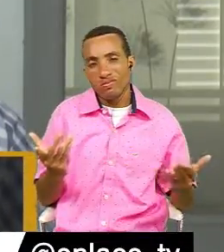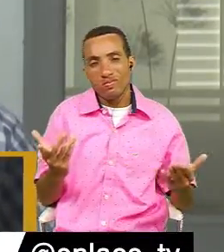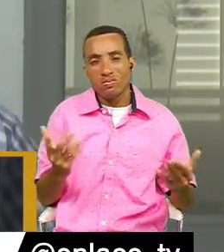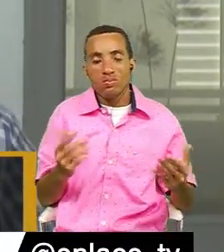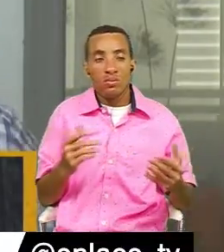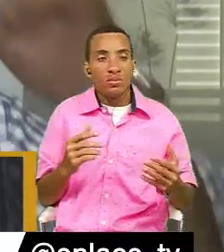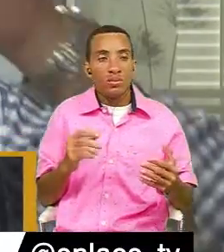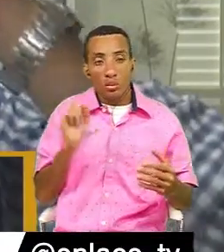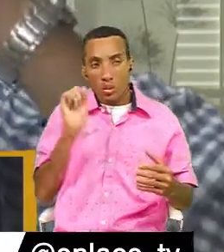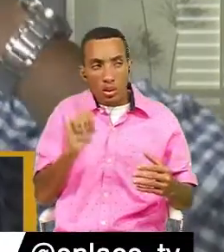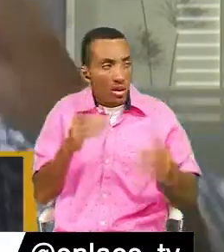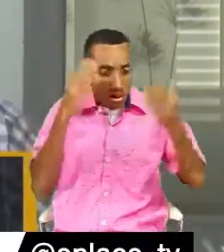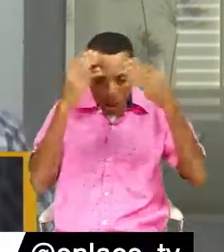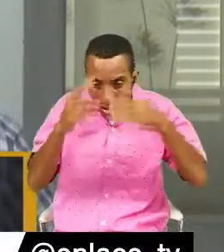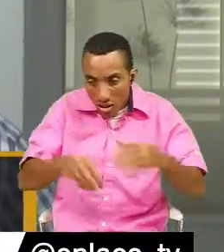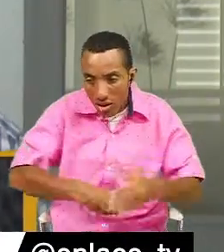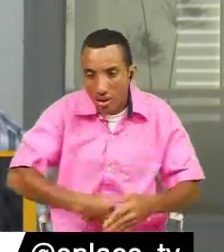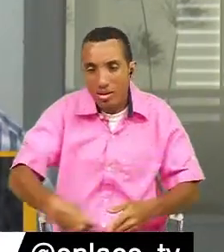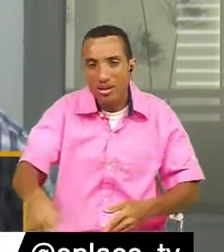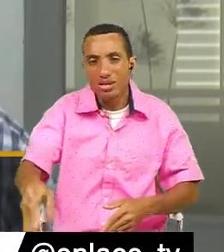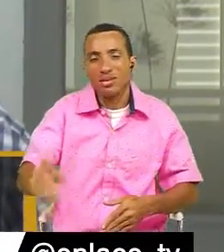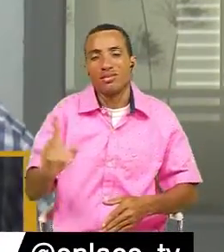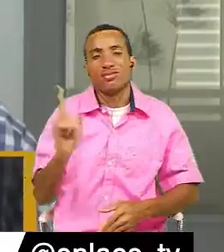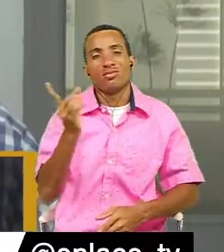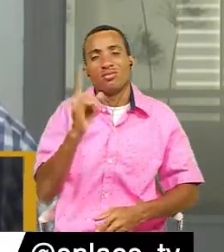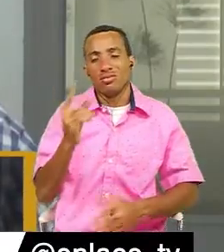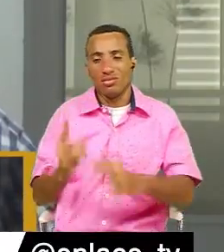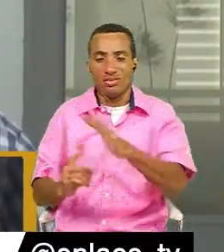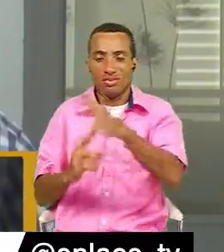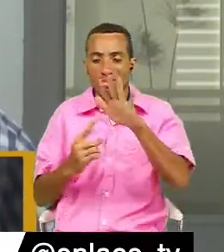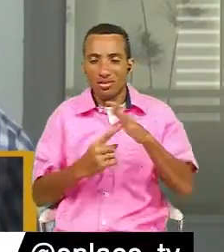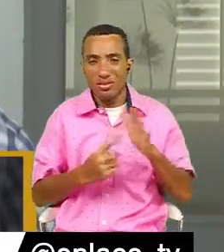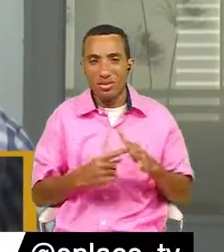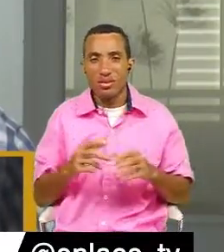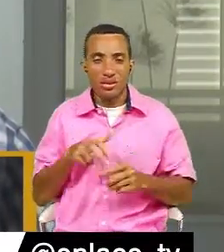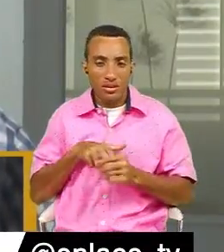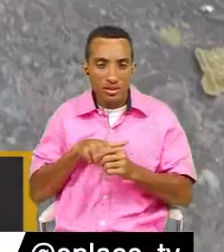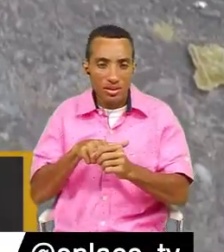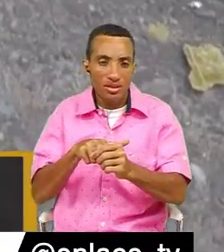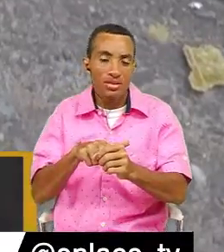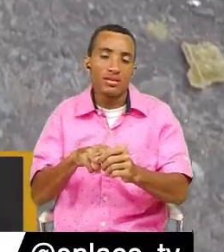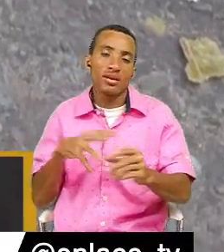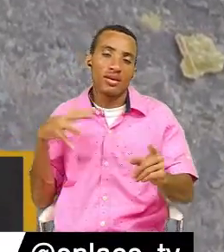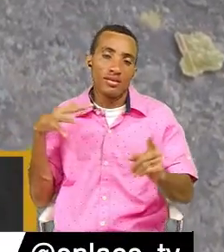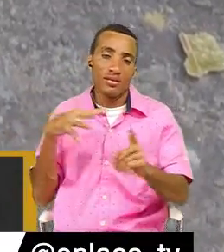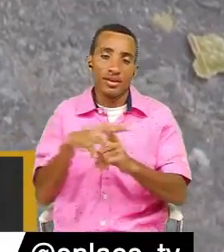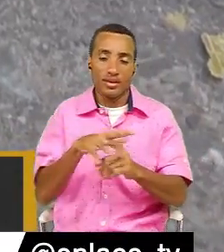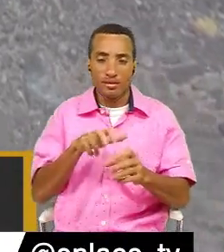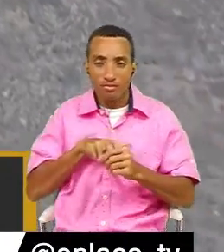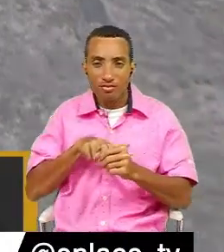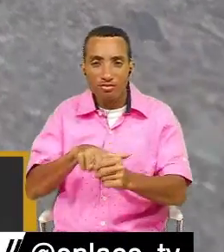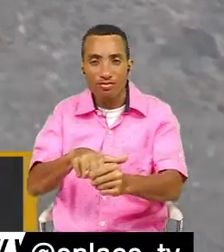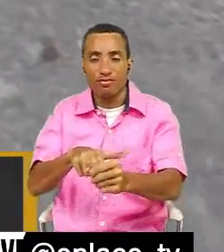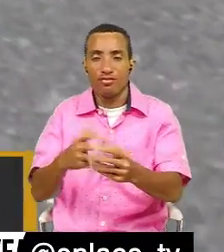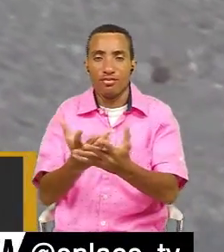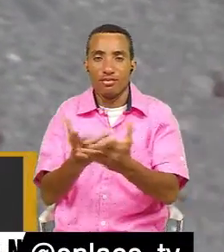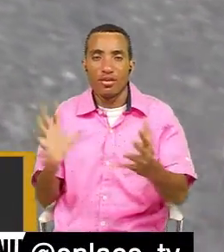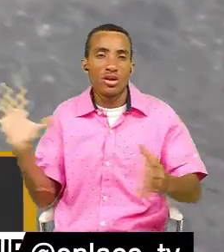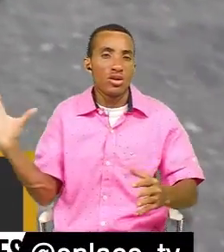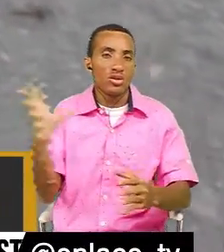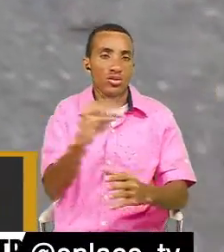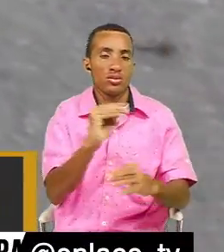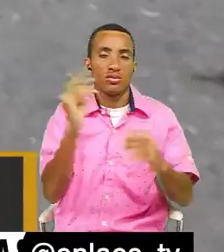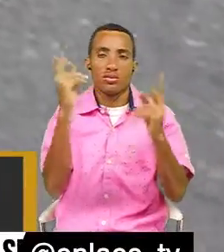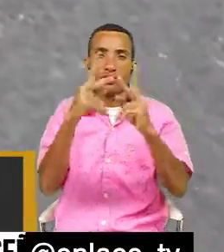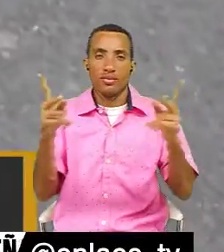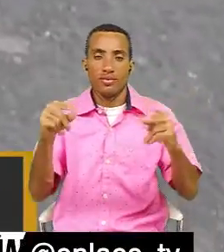pongan en esa actitud de tirar tachuelas perjudicando la movilidad de todos los habitantes de Barranca Bermeja.